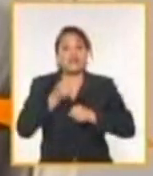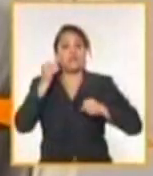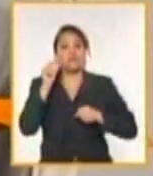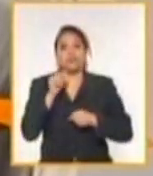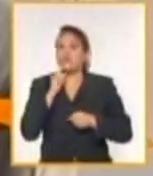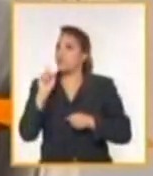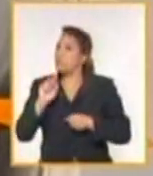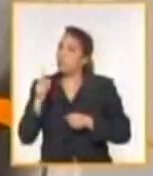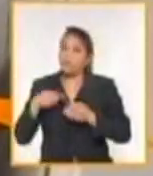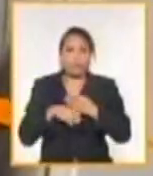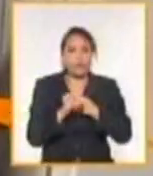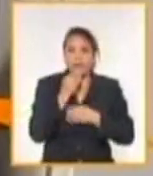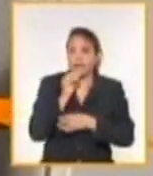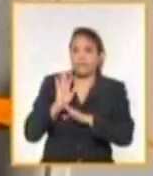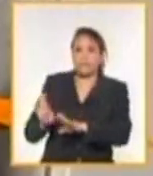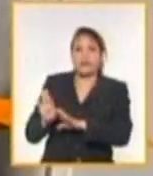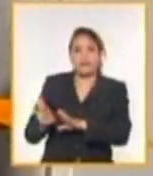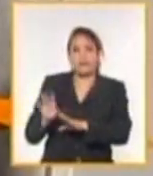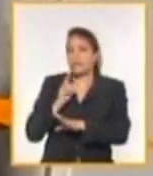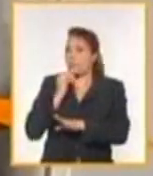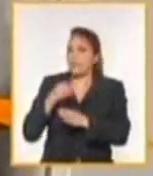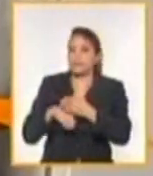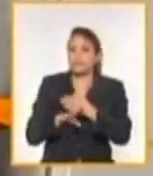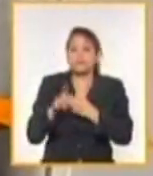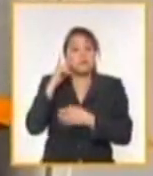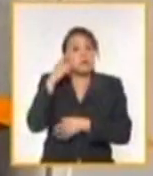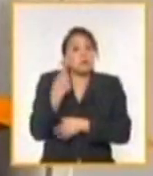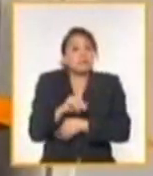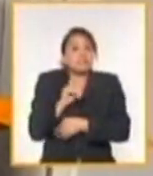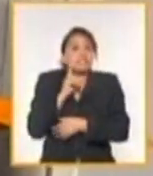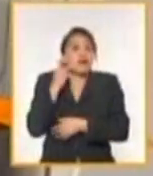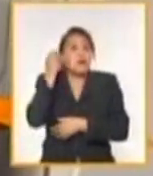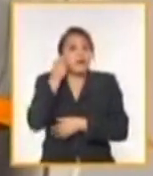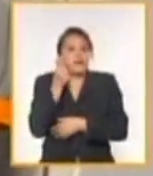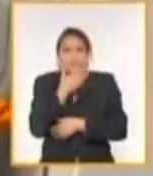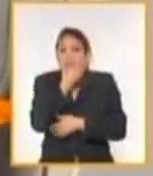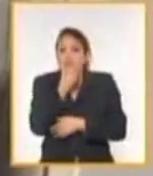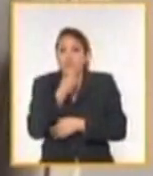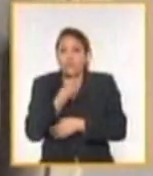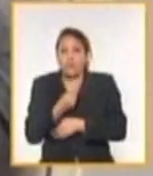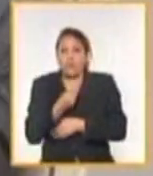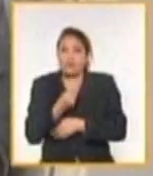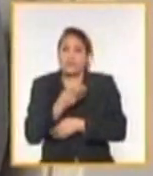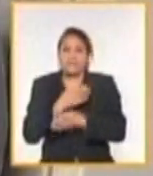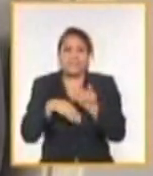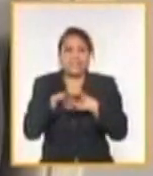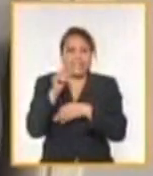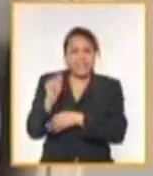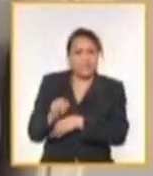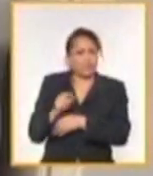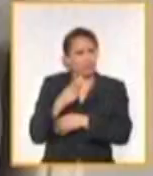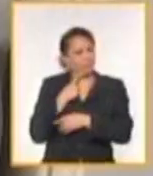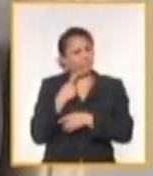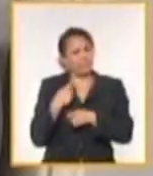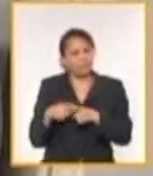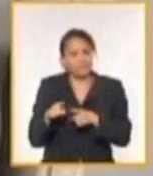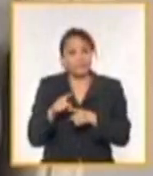entrar, no podía creer que era el nuevo ministro que arribaba, ¿no? Realmente en Jara